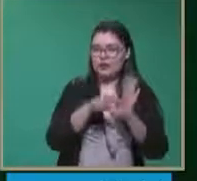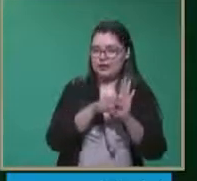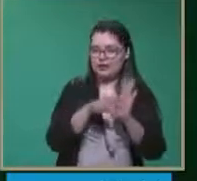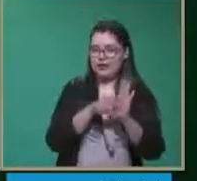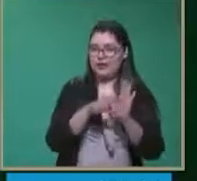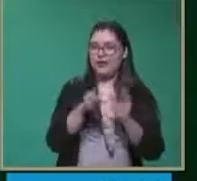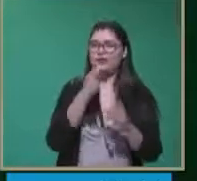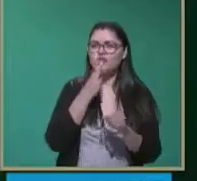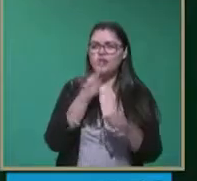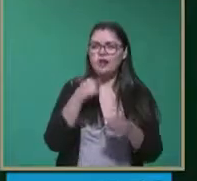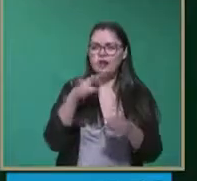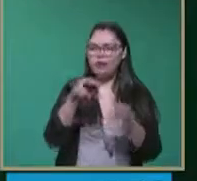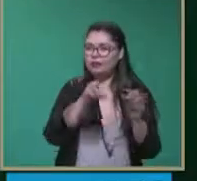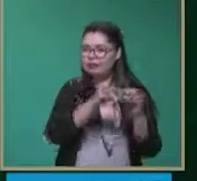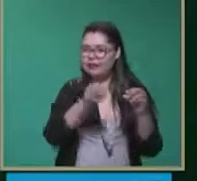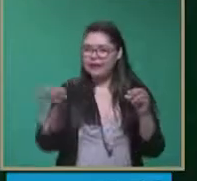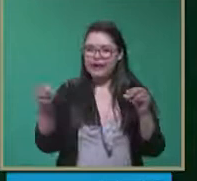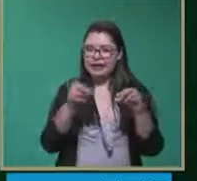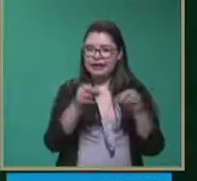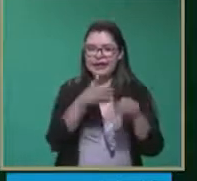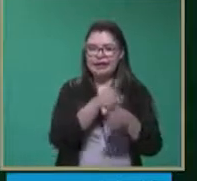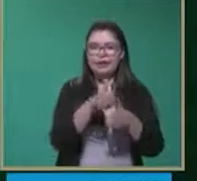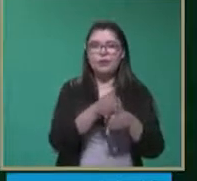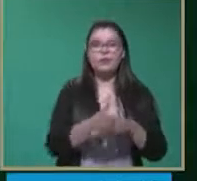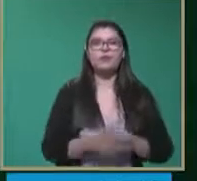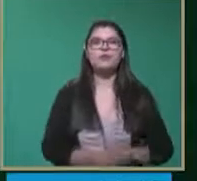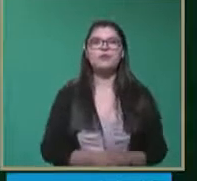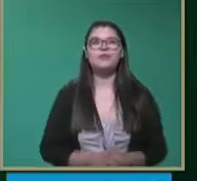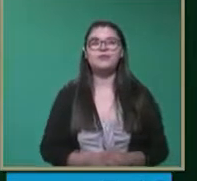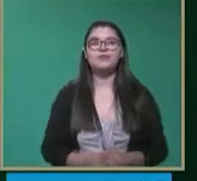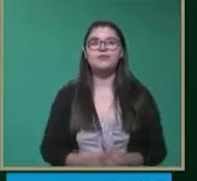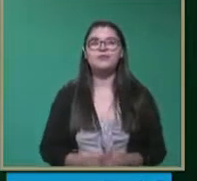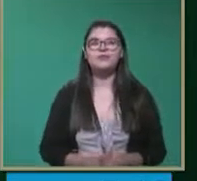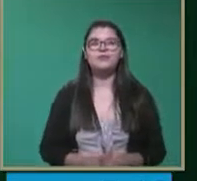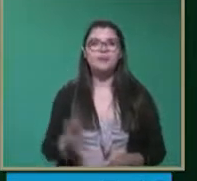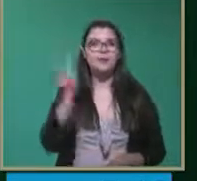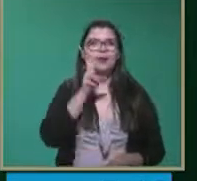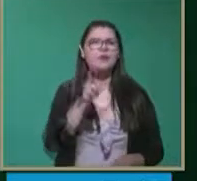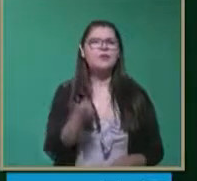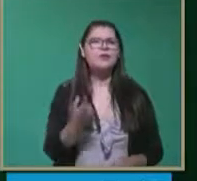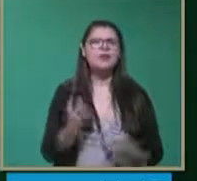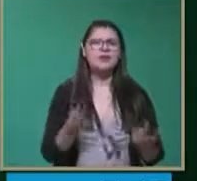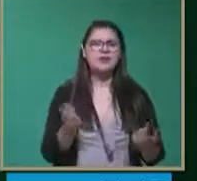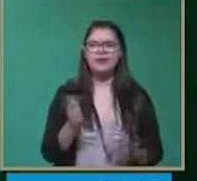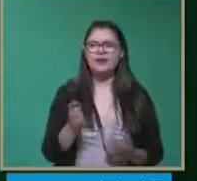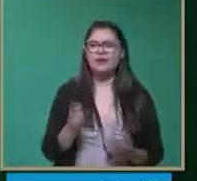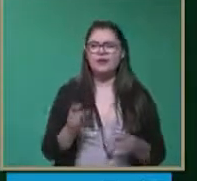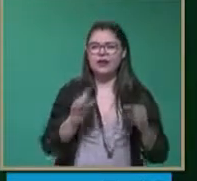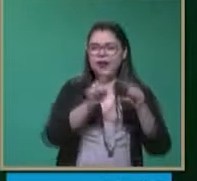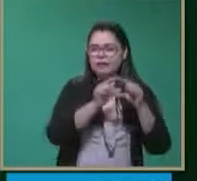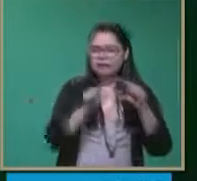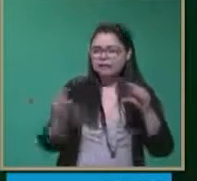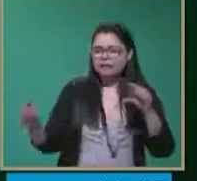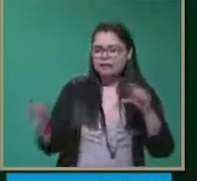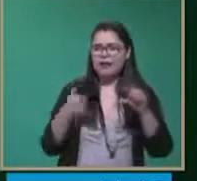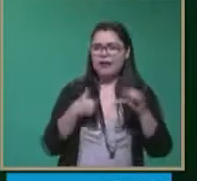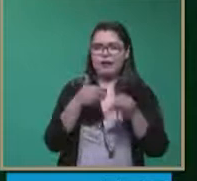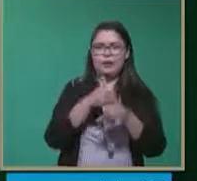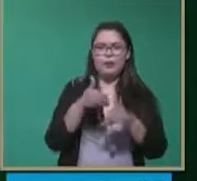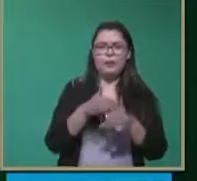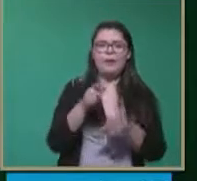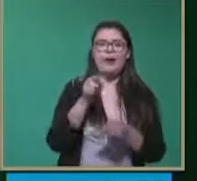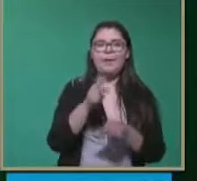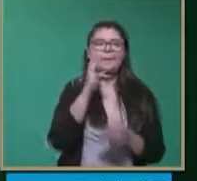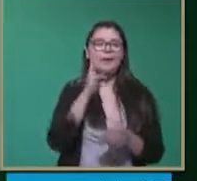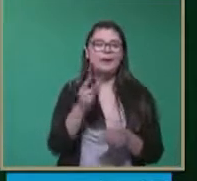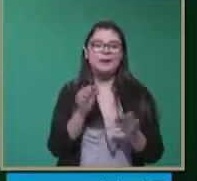numérica. Pero vamos a recordar qué es la recta numérica. Bueno, pues Una recta numérica es una línea en la